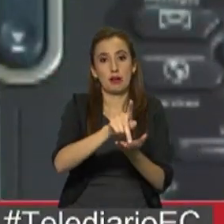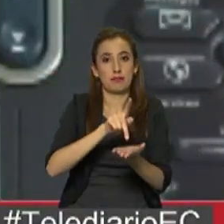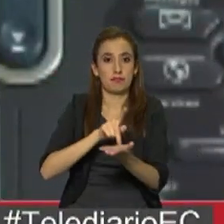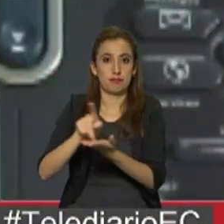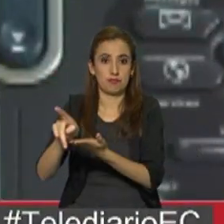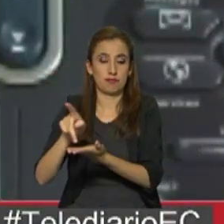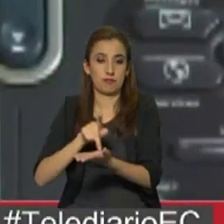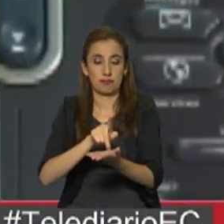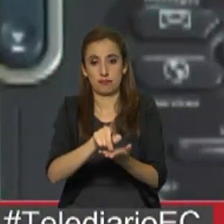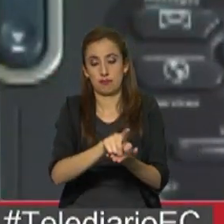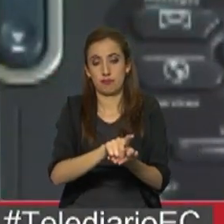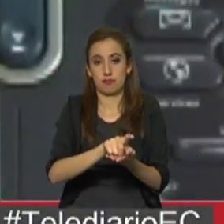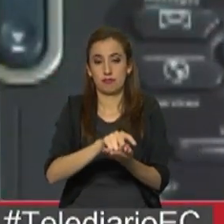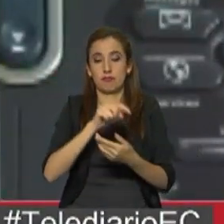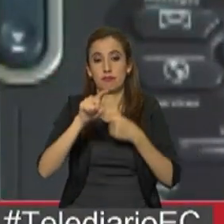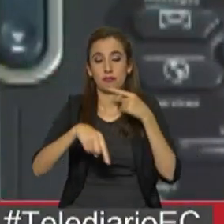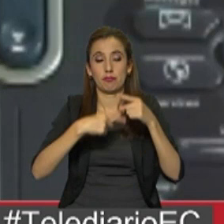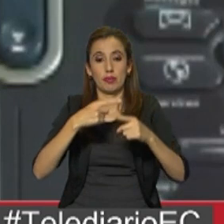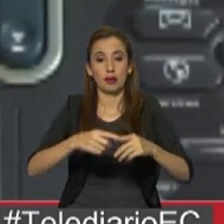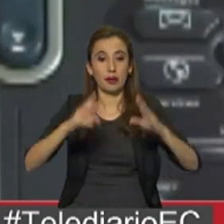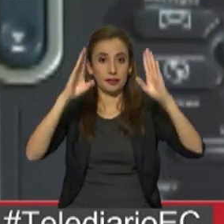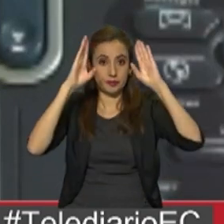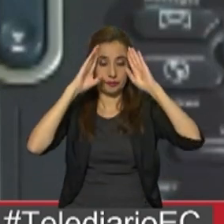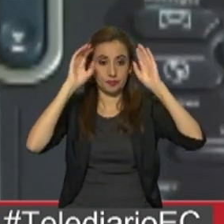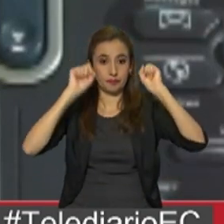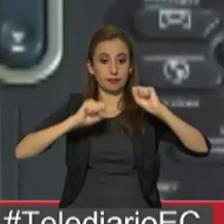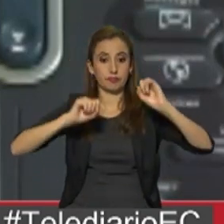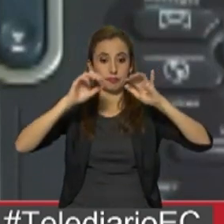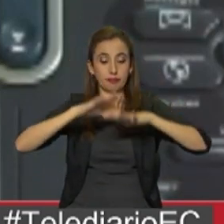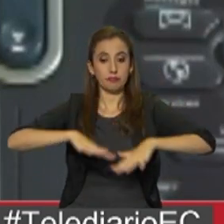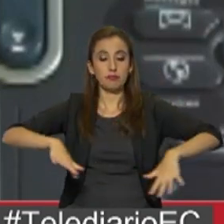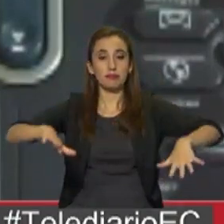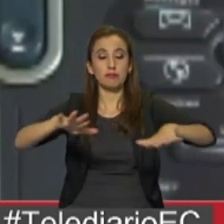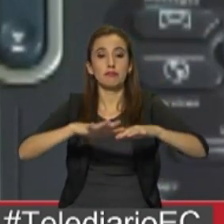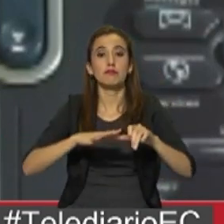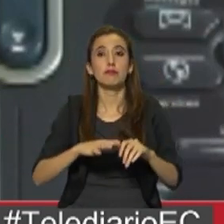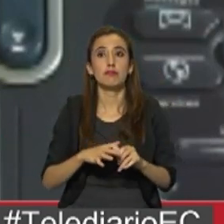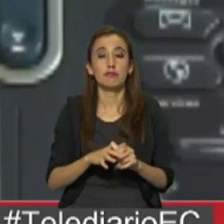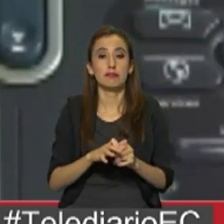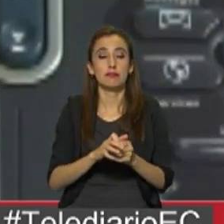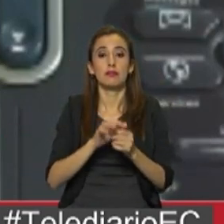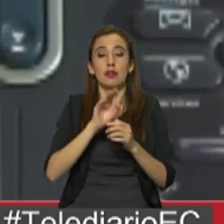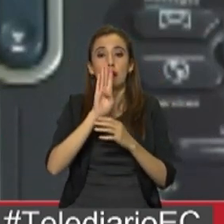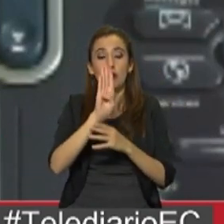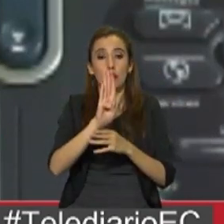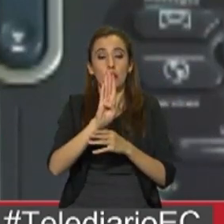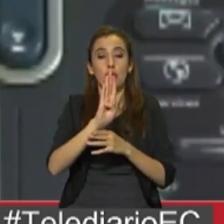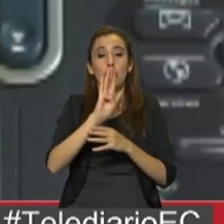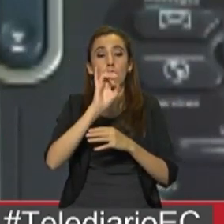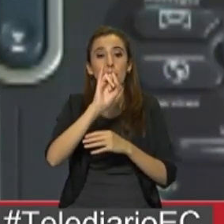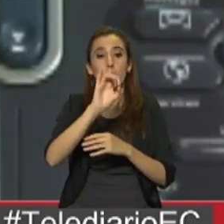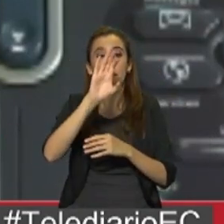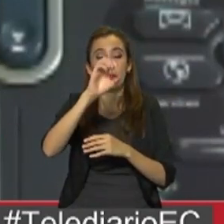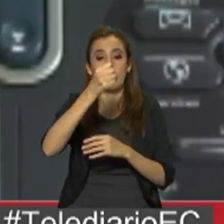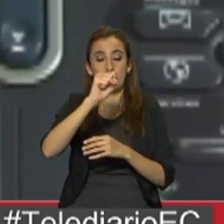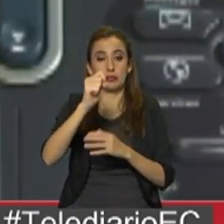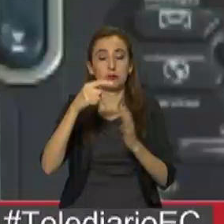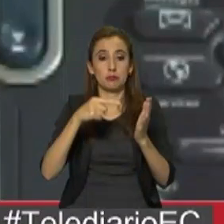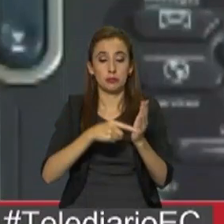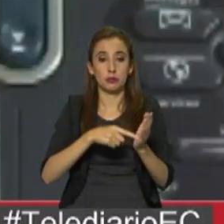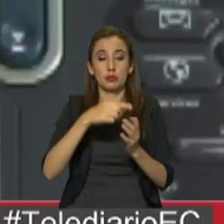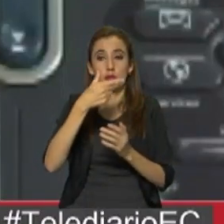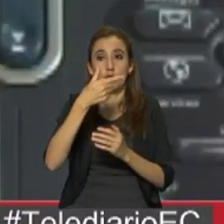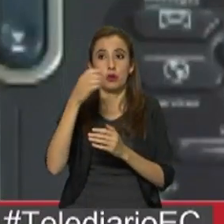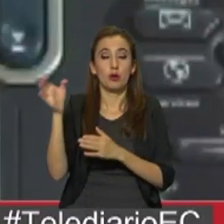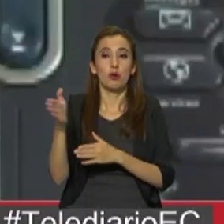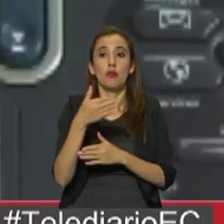no las adquiere o puedes solicitar las a través de 10.5 puntos el 10 básicamente de un banco